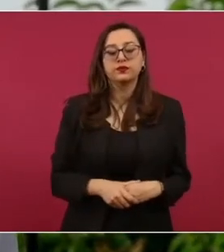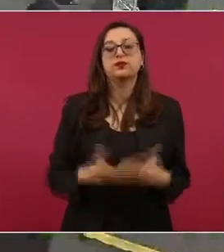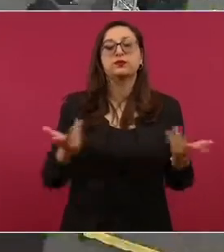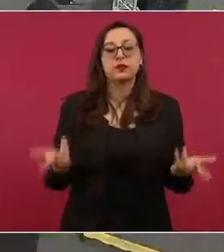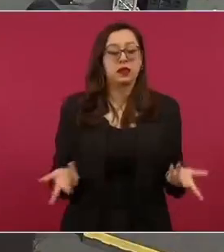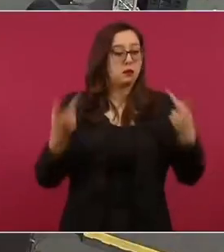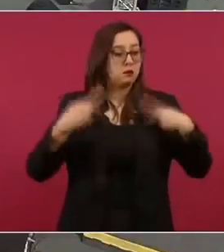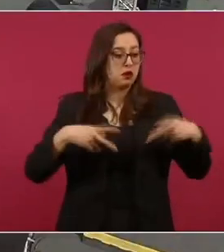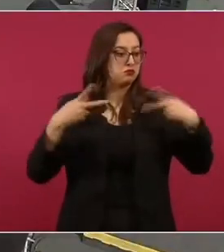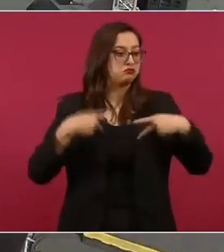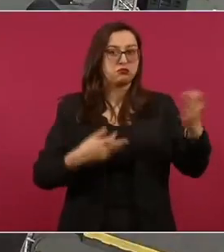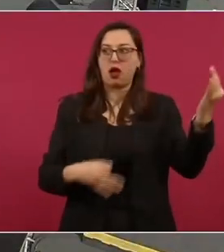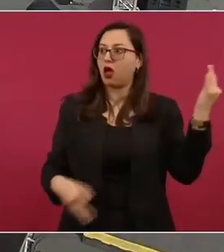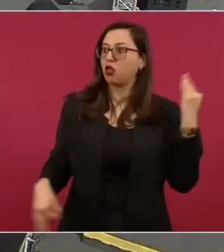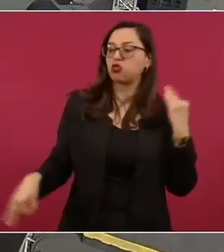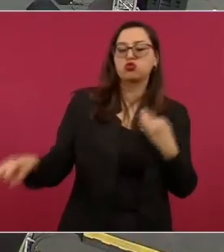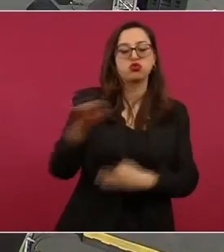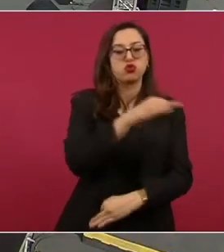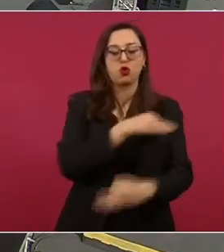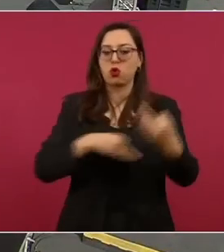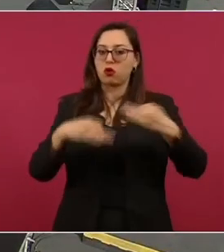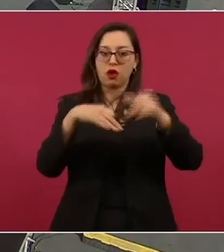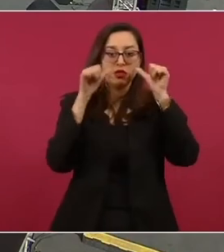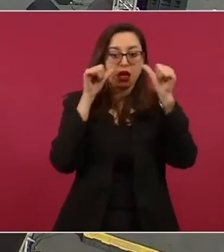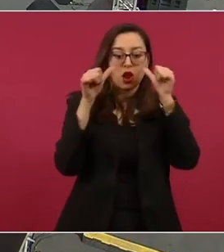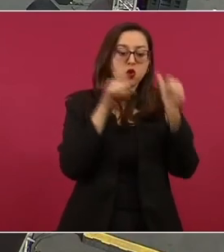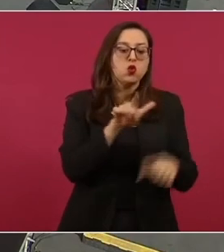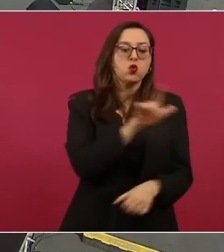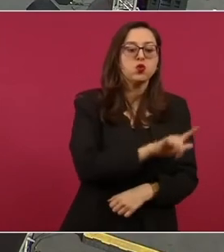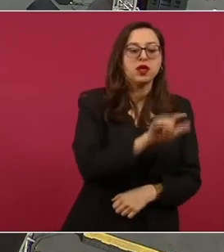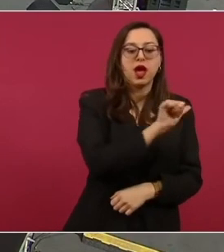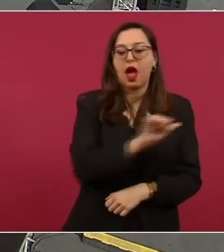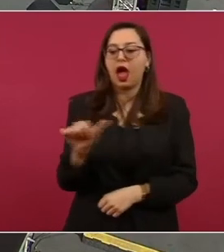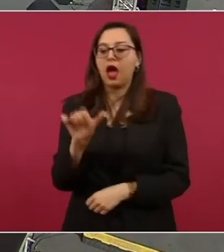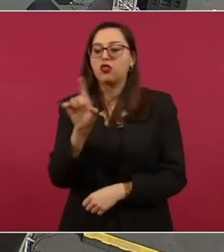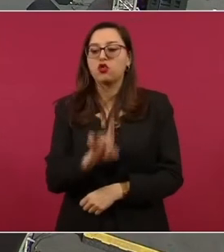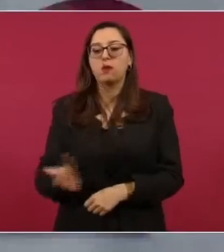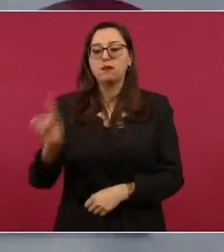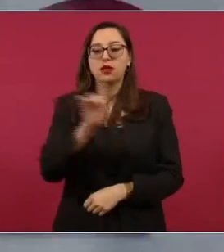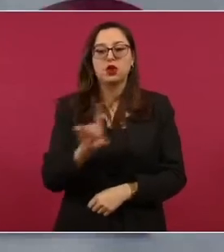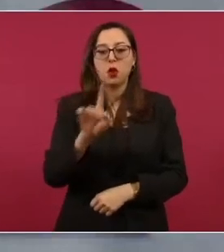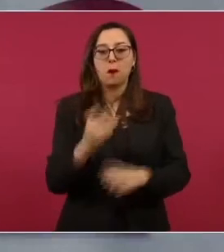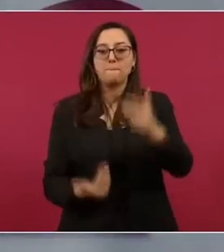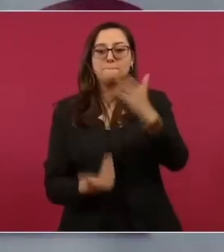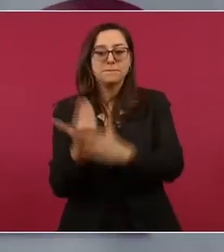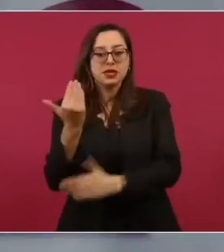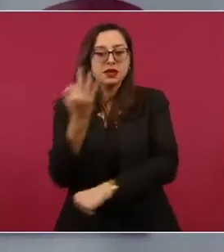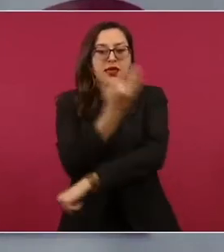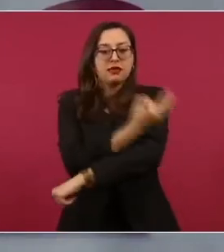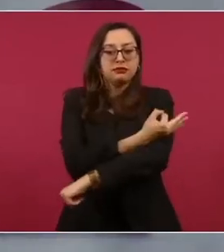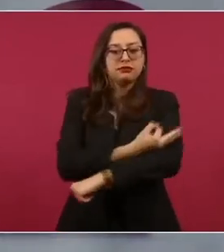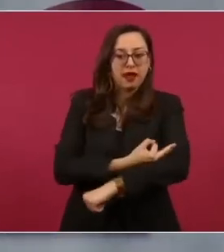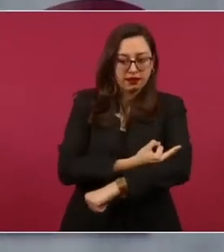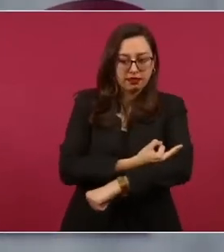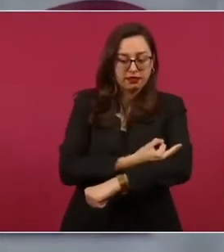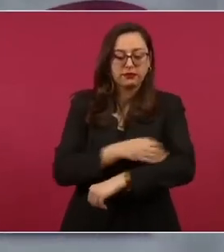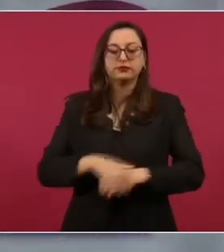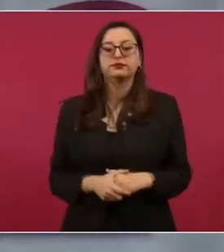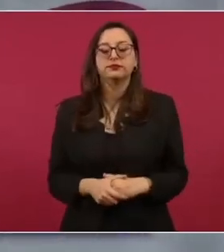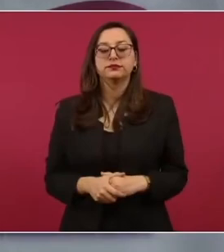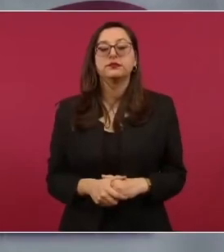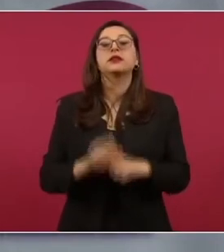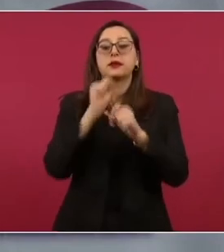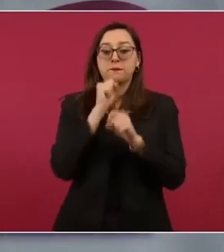a pacientes los 7 días de la semana y en 2 turnos. Asimismo,